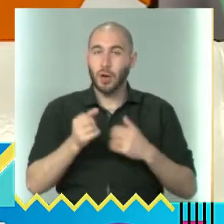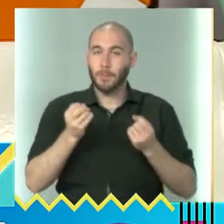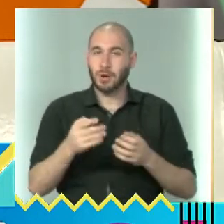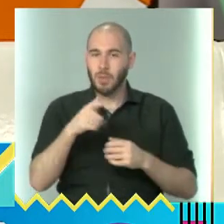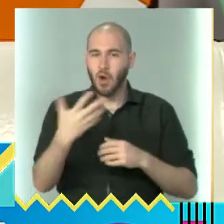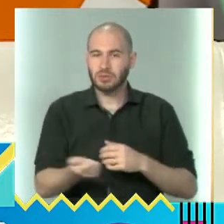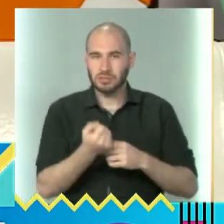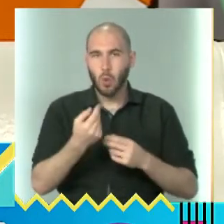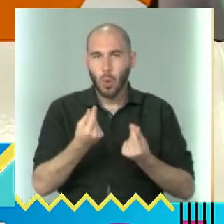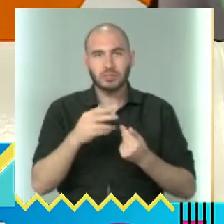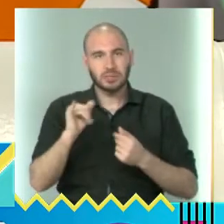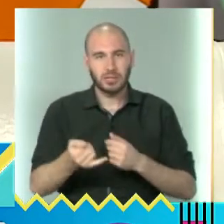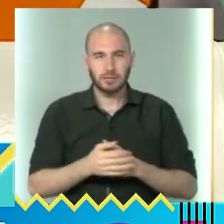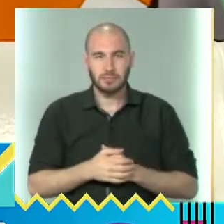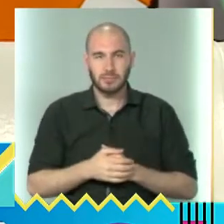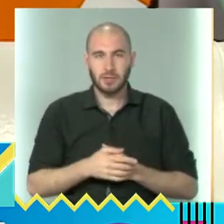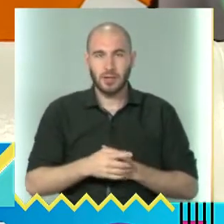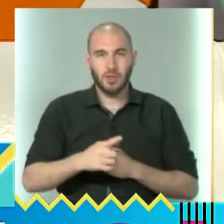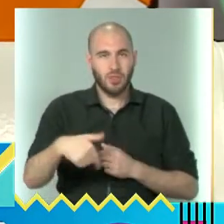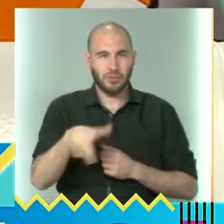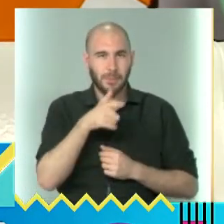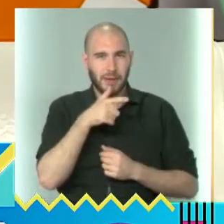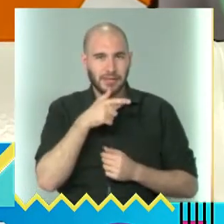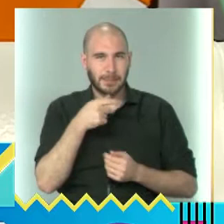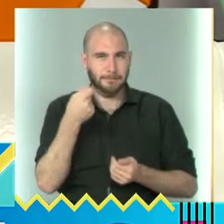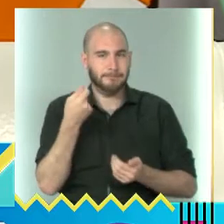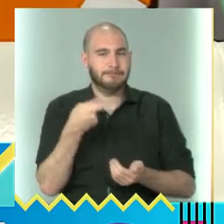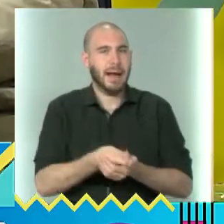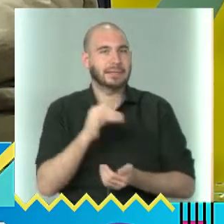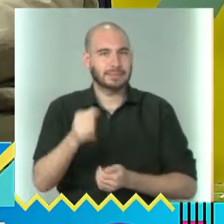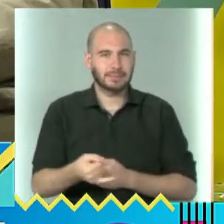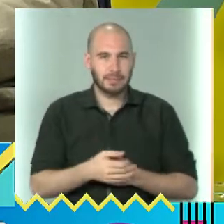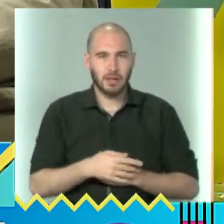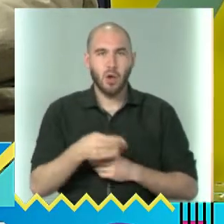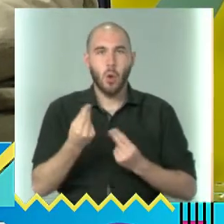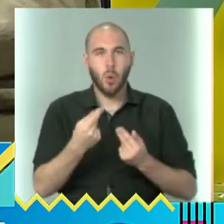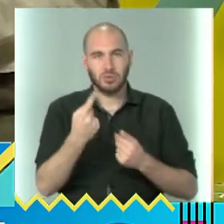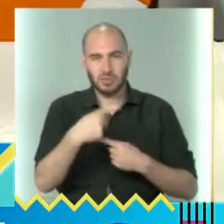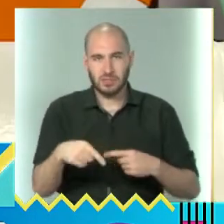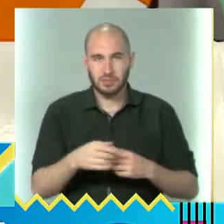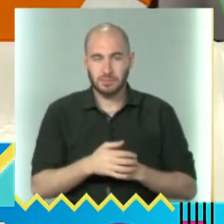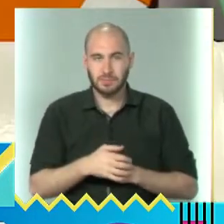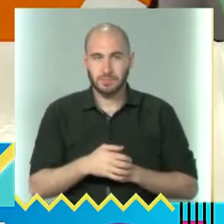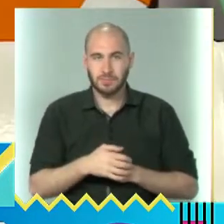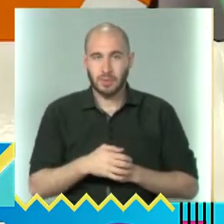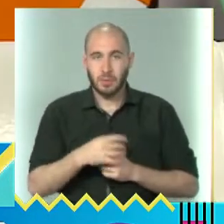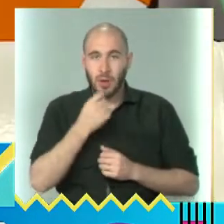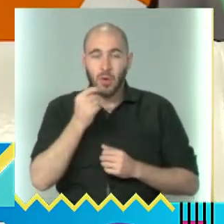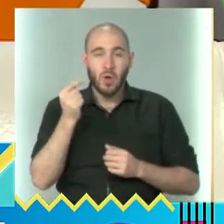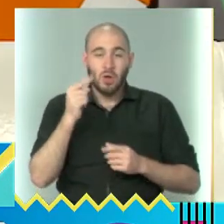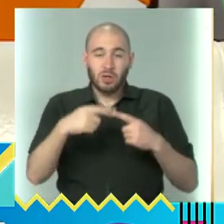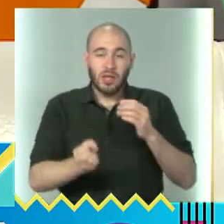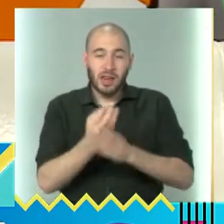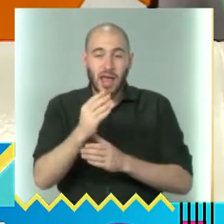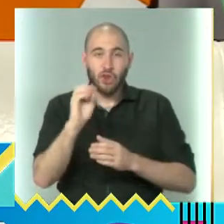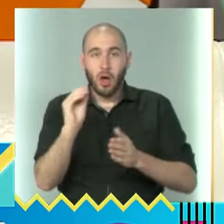vos accedes a utilizarla. Entonces nosotros ya estamos como pagando un precio al utilizar eso. Si dejamos, creas una cuenta y ya dejas